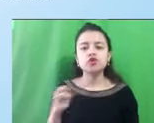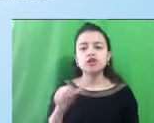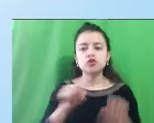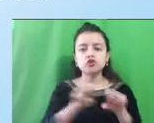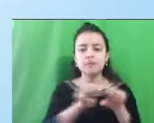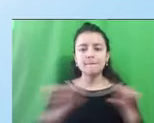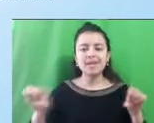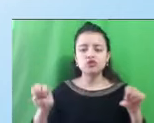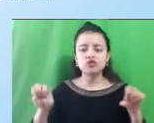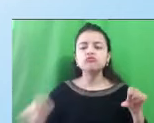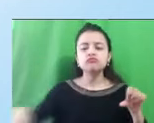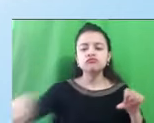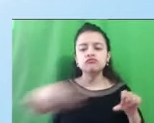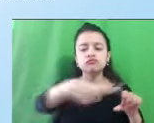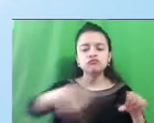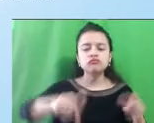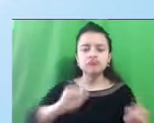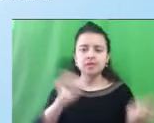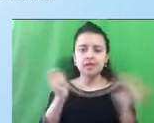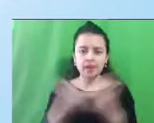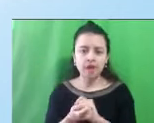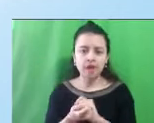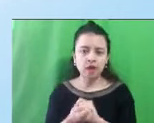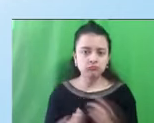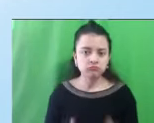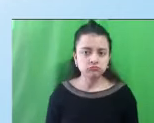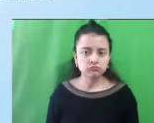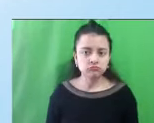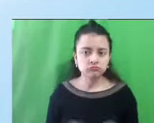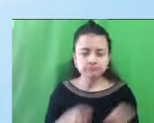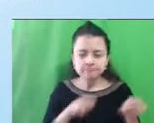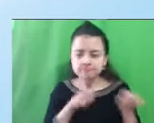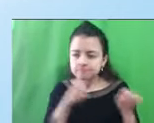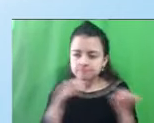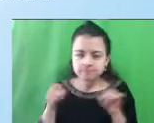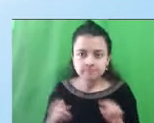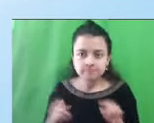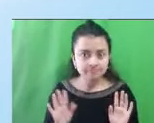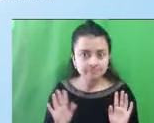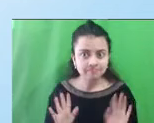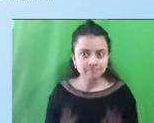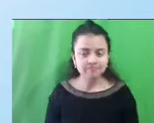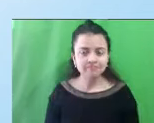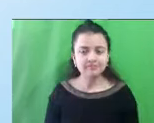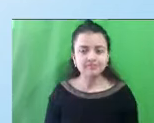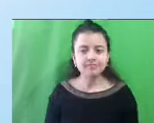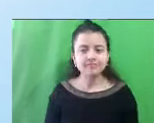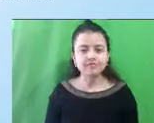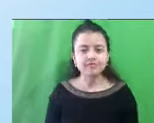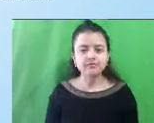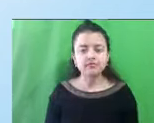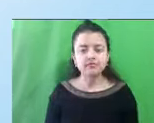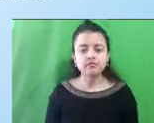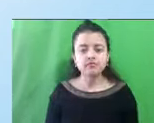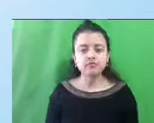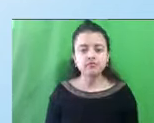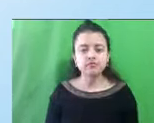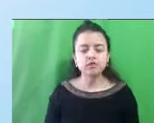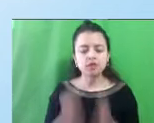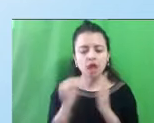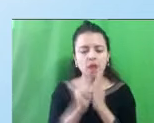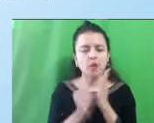otros tantos que se realizaron en diferentes sectores del municipio. Queremos, este año ya tenemos programado y proyectado